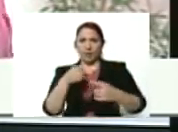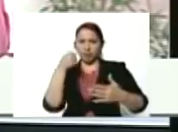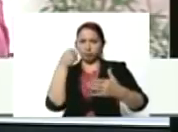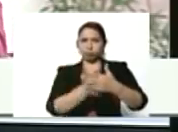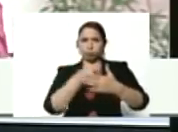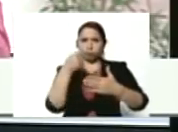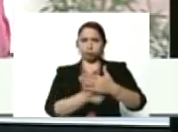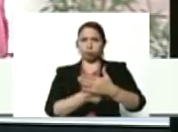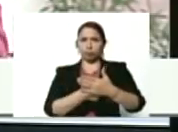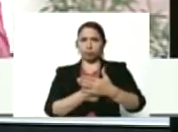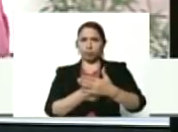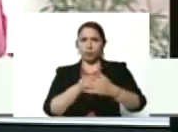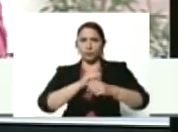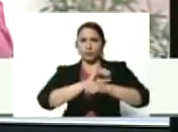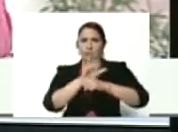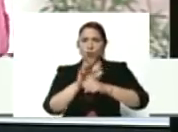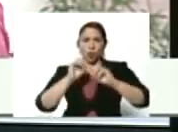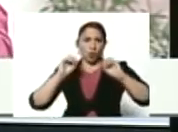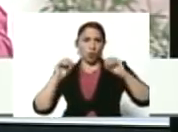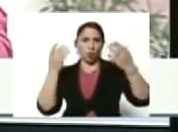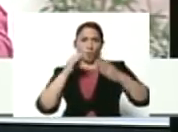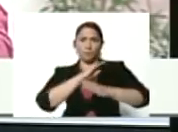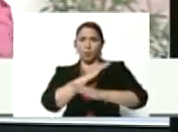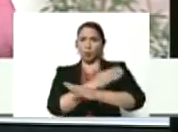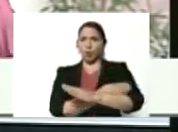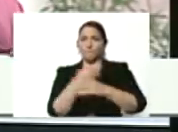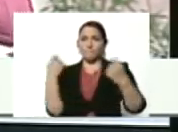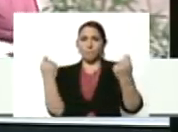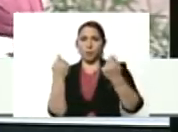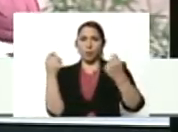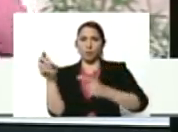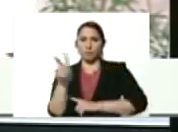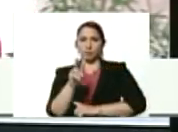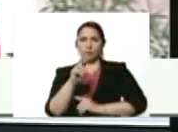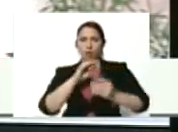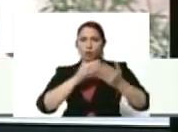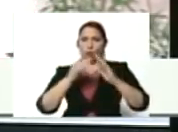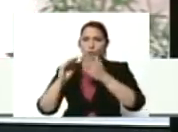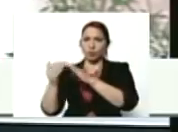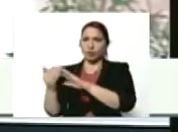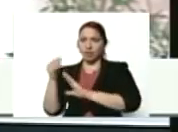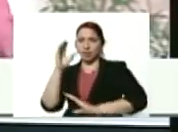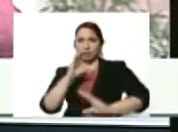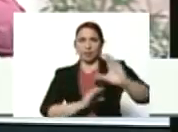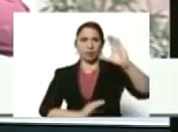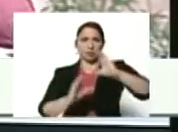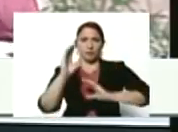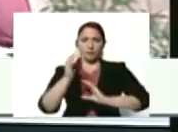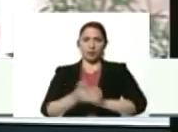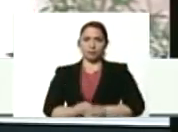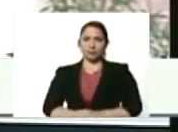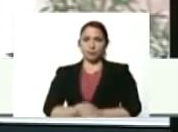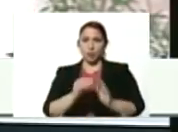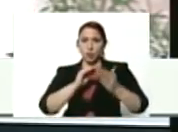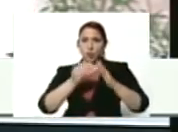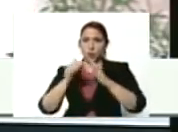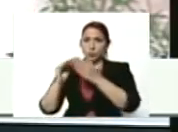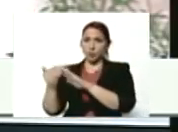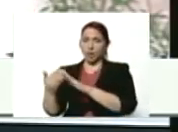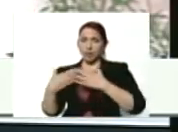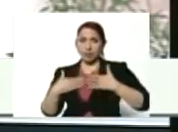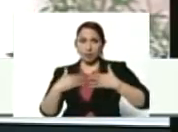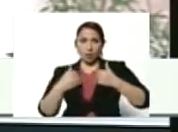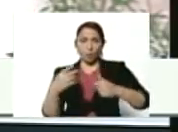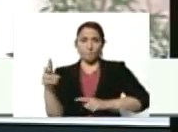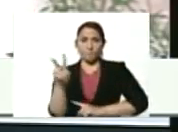coronavirus son logros del poder popular venezolano, de la comunidad científica, de la comunidad sanitaria de